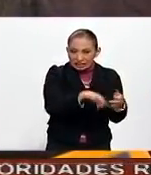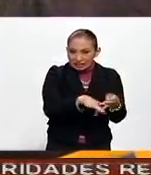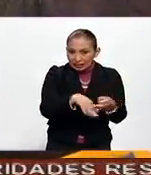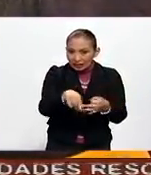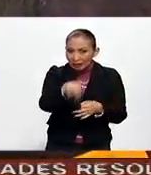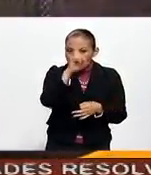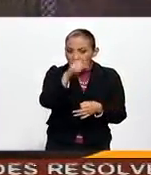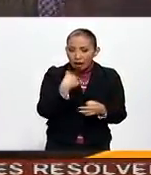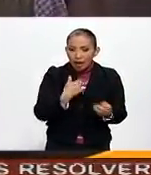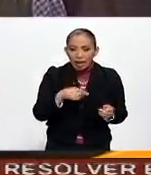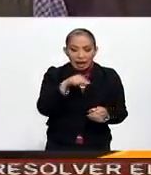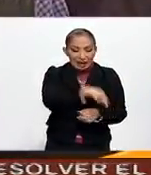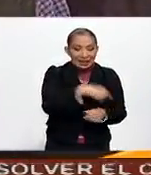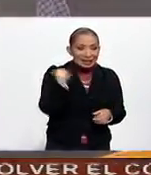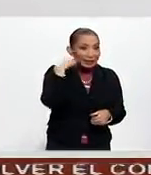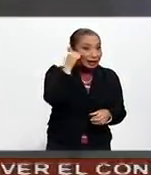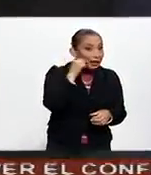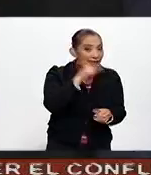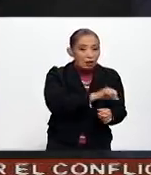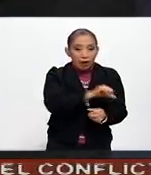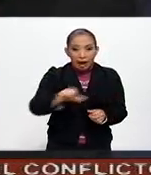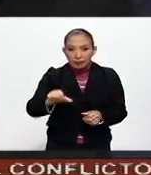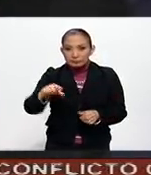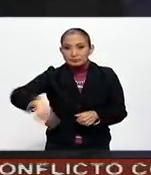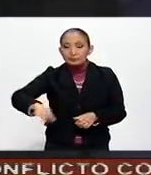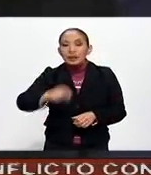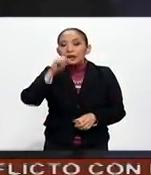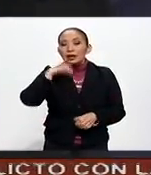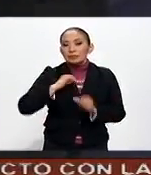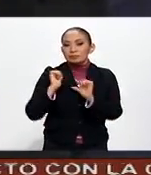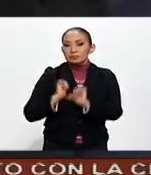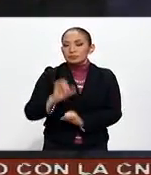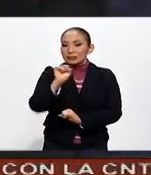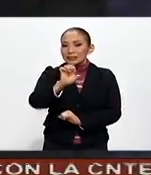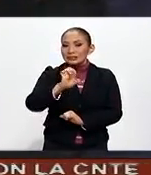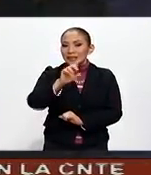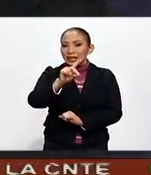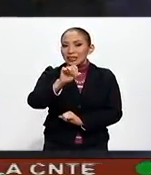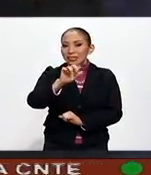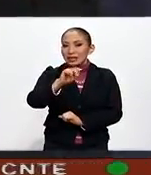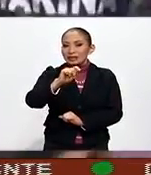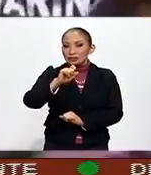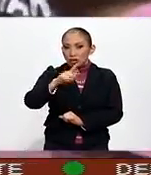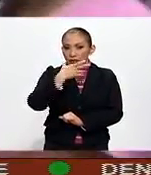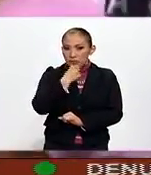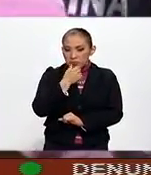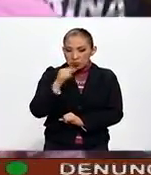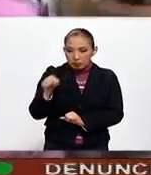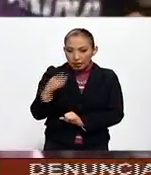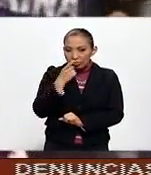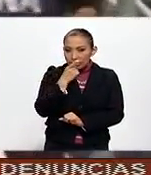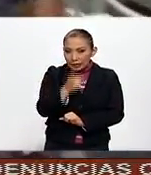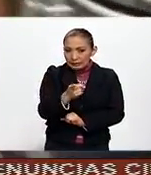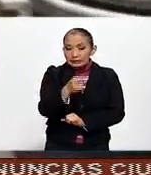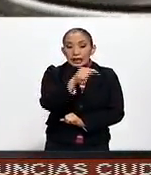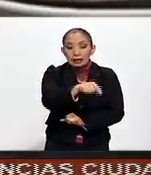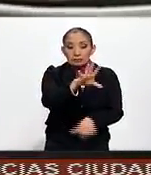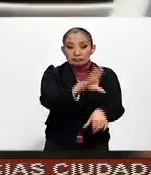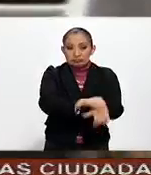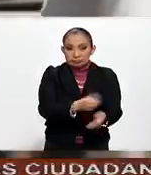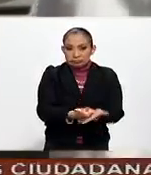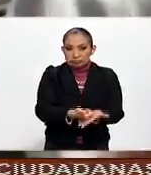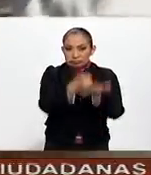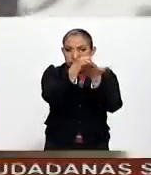desplazamientos que estamos haciendo desde el estado de Guerrero. El secretario de Desarrollo Social, José Antonio Meade, agregó que esto